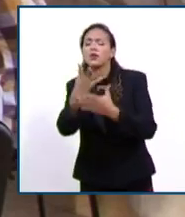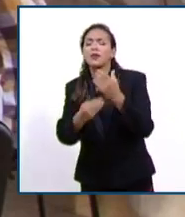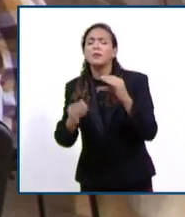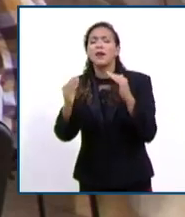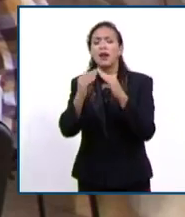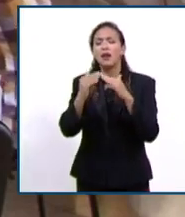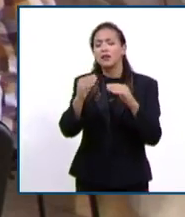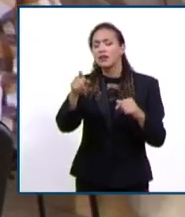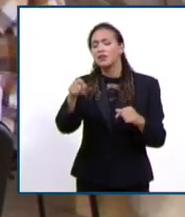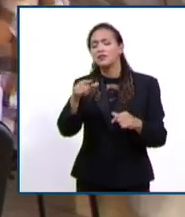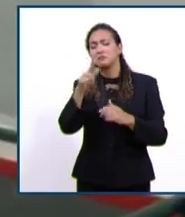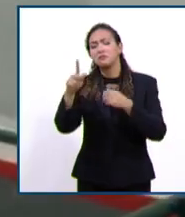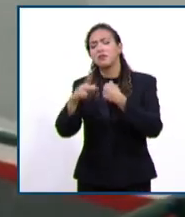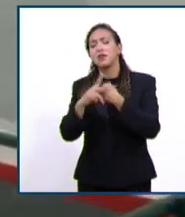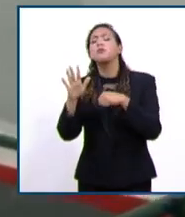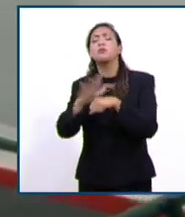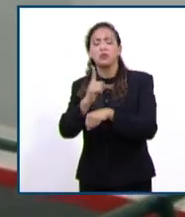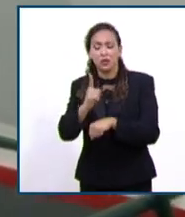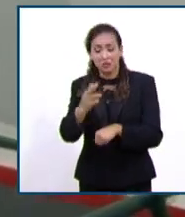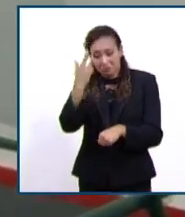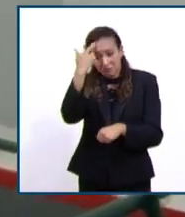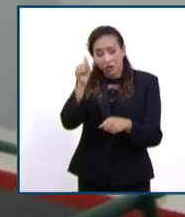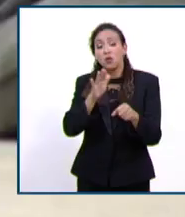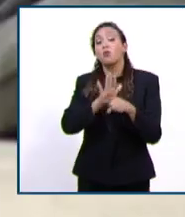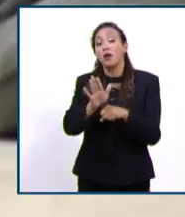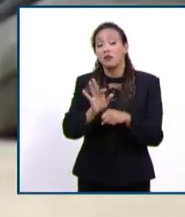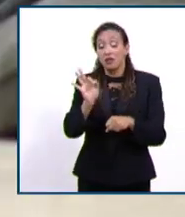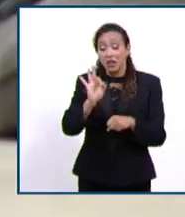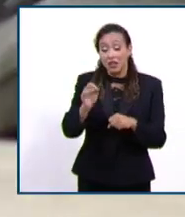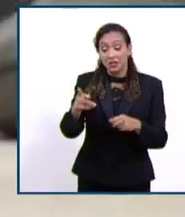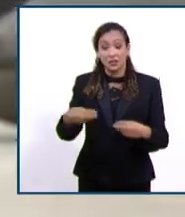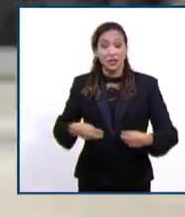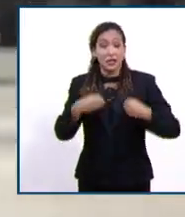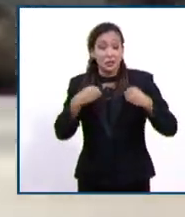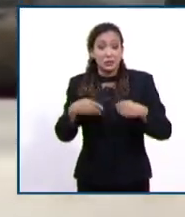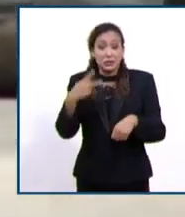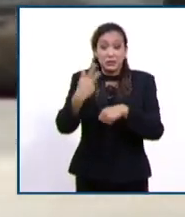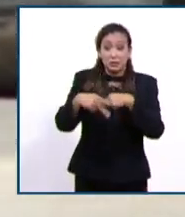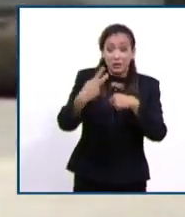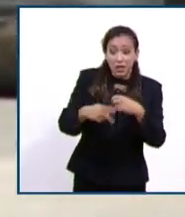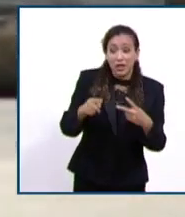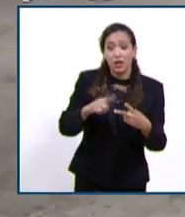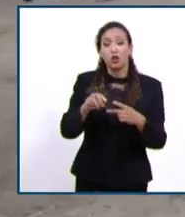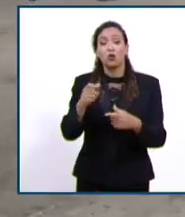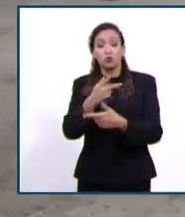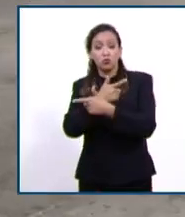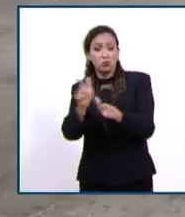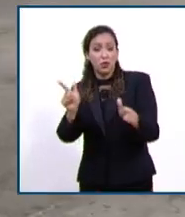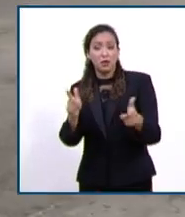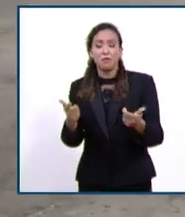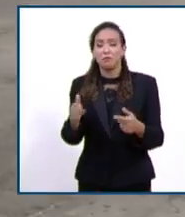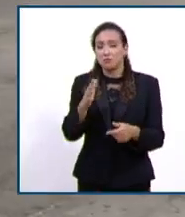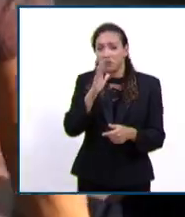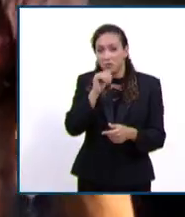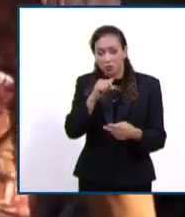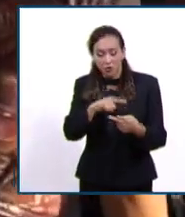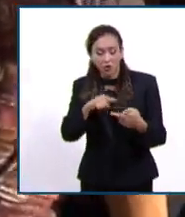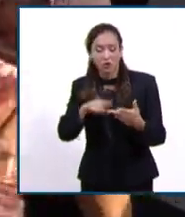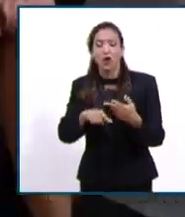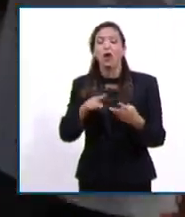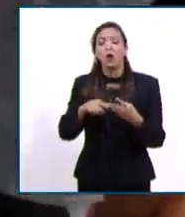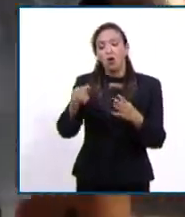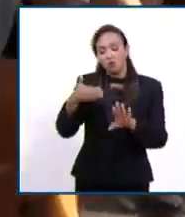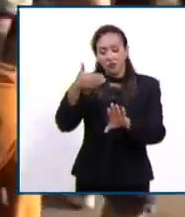Esto para determinar si fue con motivo de una situación en la que vio amenazada su vida, libertad o seguridad por violencia